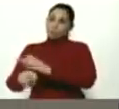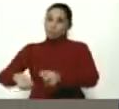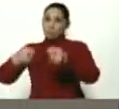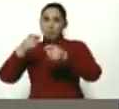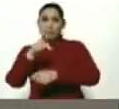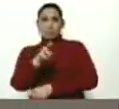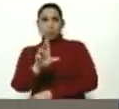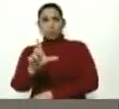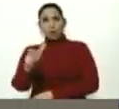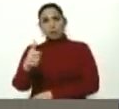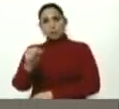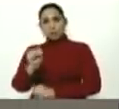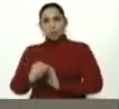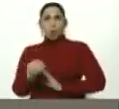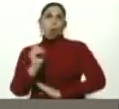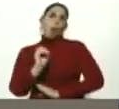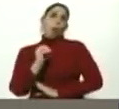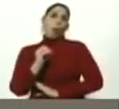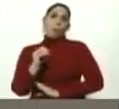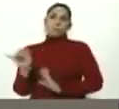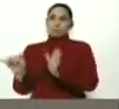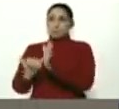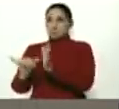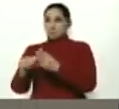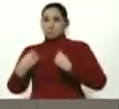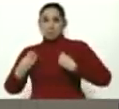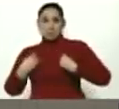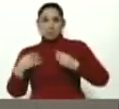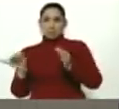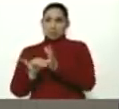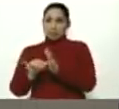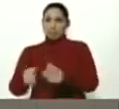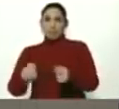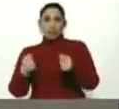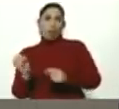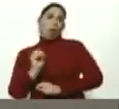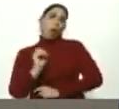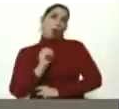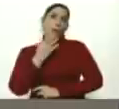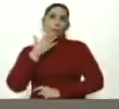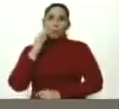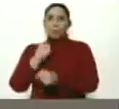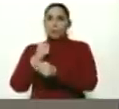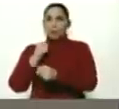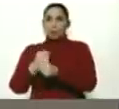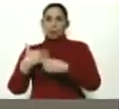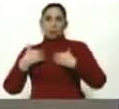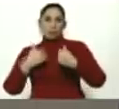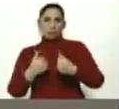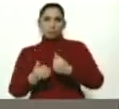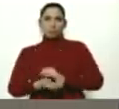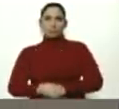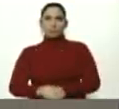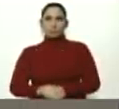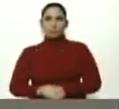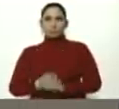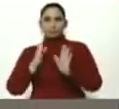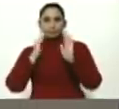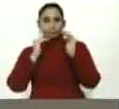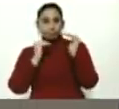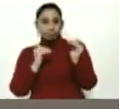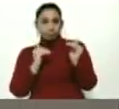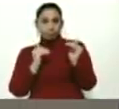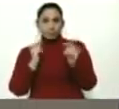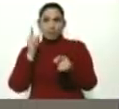del mercado de las pulgas o son vecinos del mercado de las pulgas o son trabajadores de la salud que atendieron